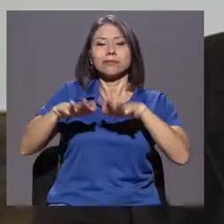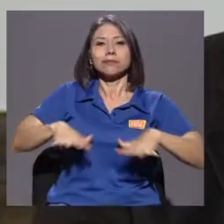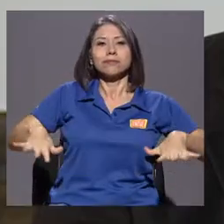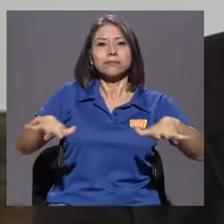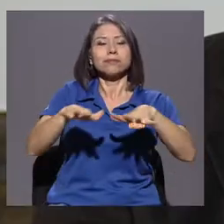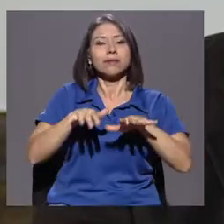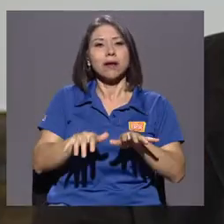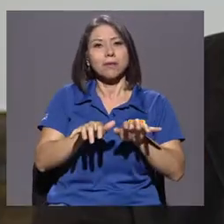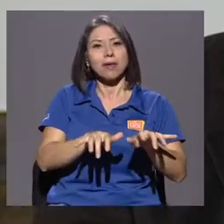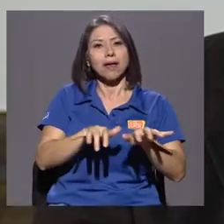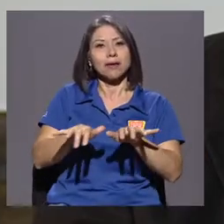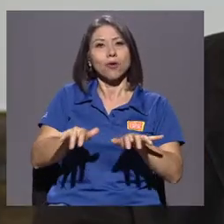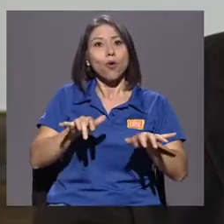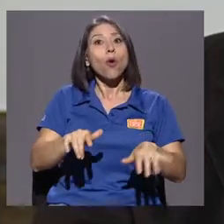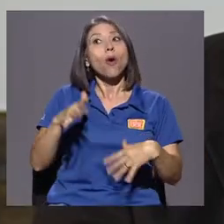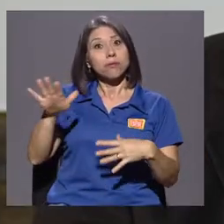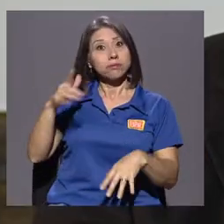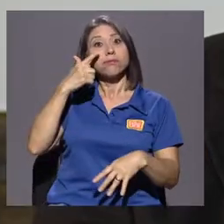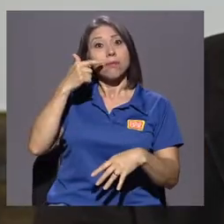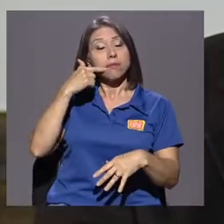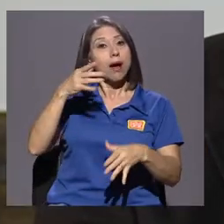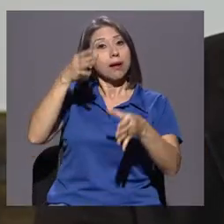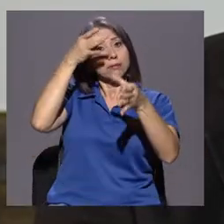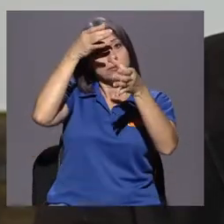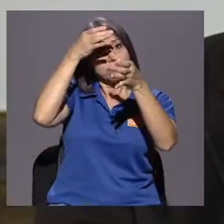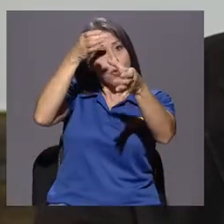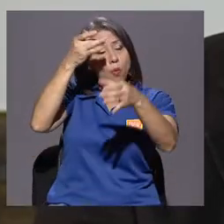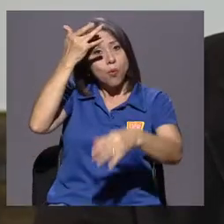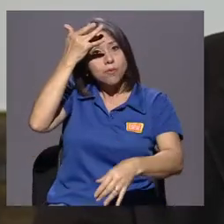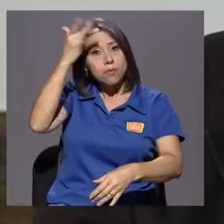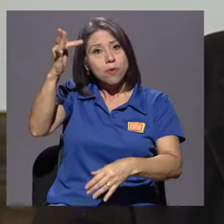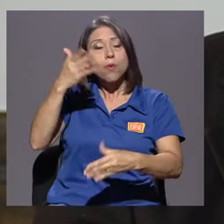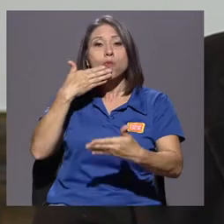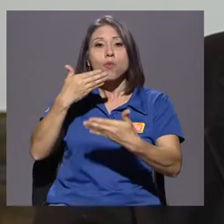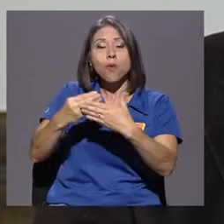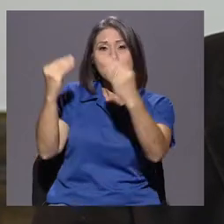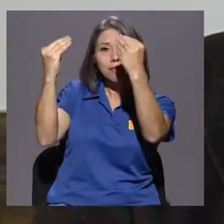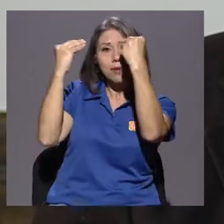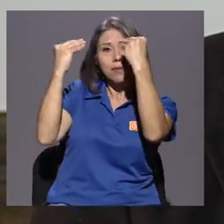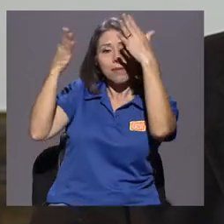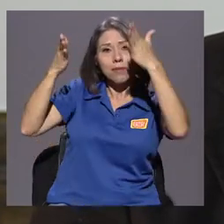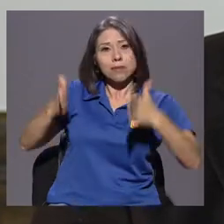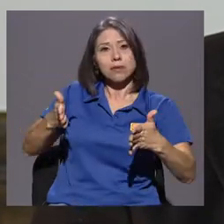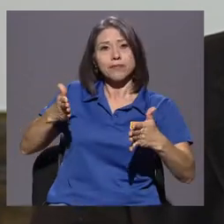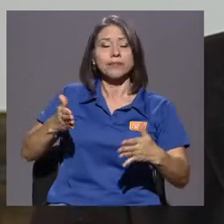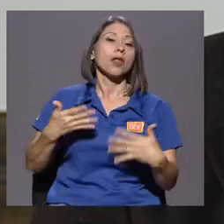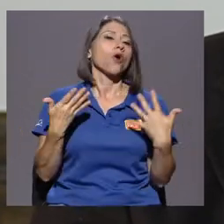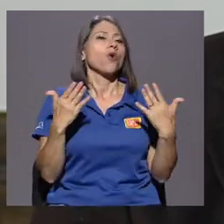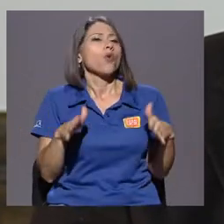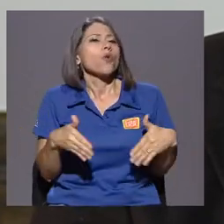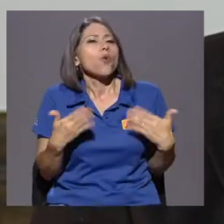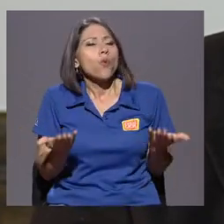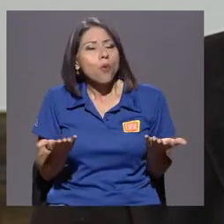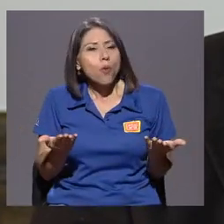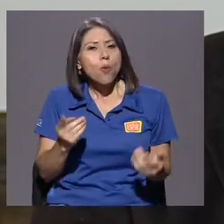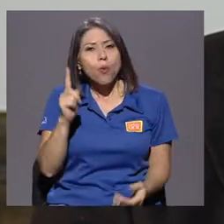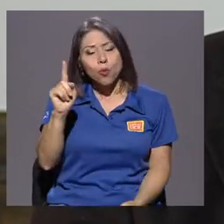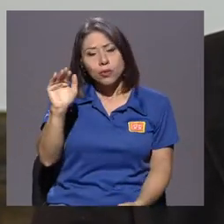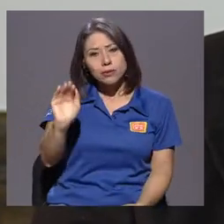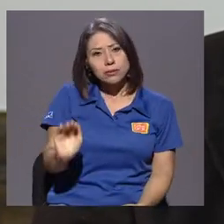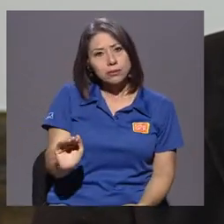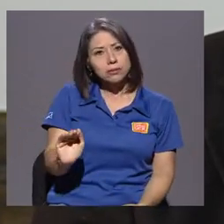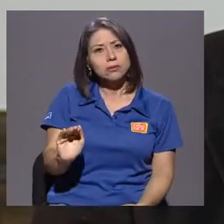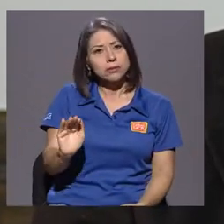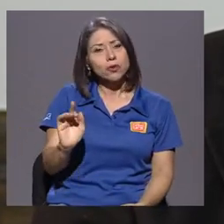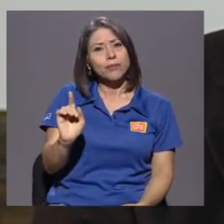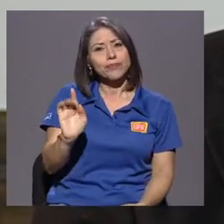el fue muy astuto muy sagaz mi padre y muy buen pedagogo como para un niño de repente en un